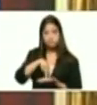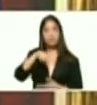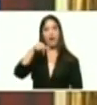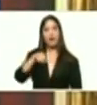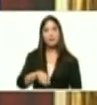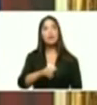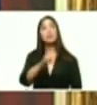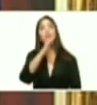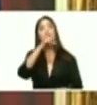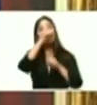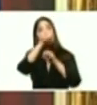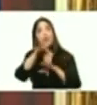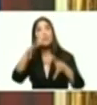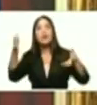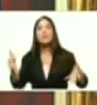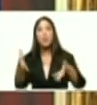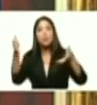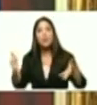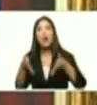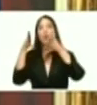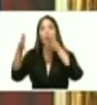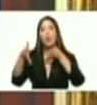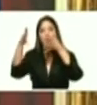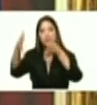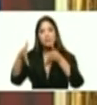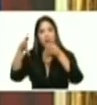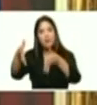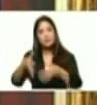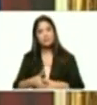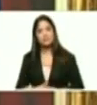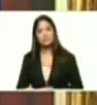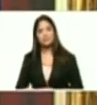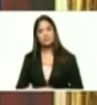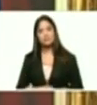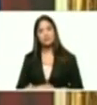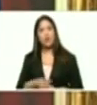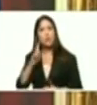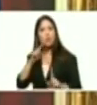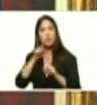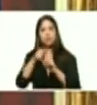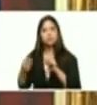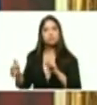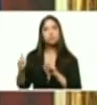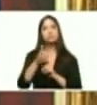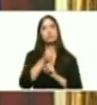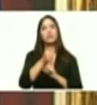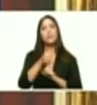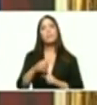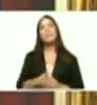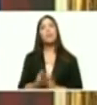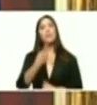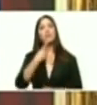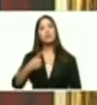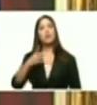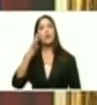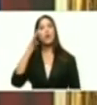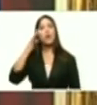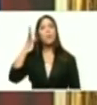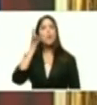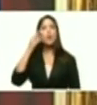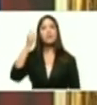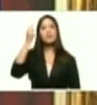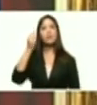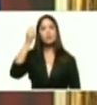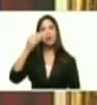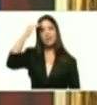de informar, motivar, orientar, trazar rumbos, como decía, almiranta en jefa, diputada,